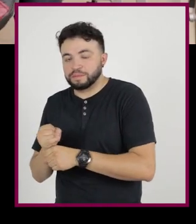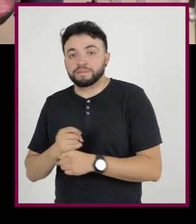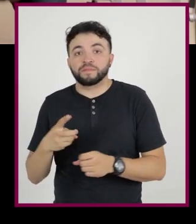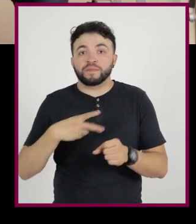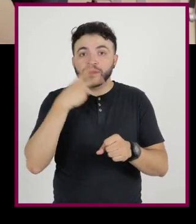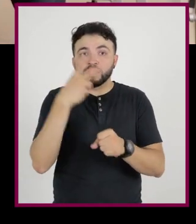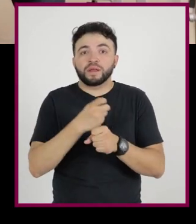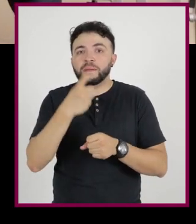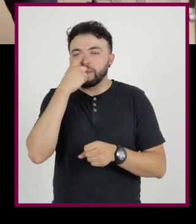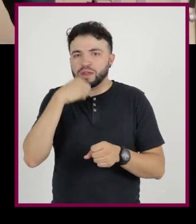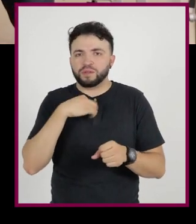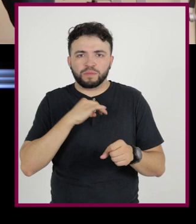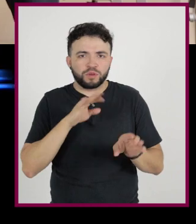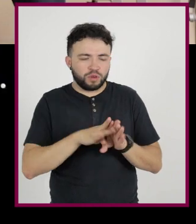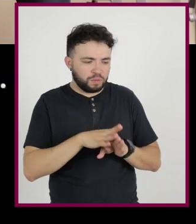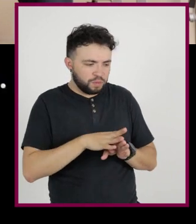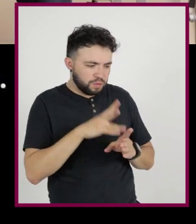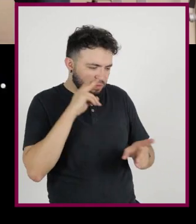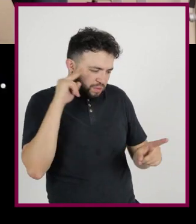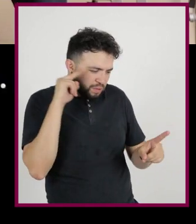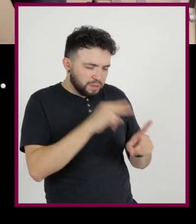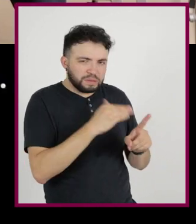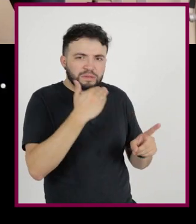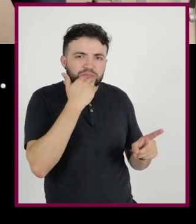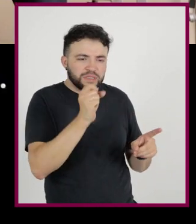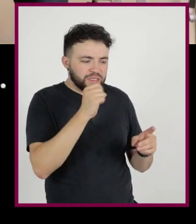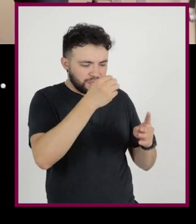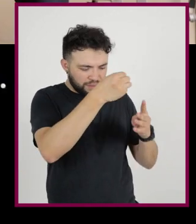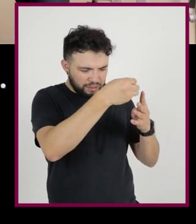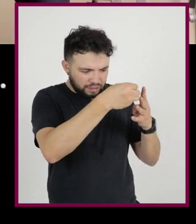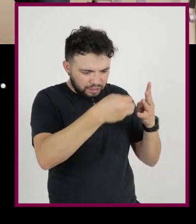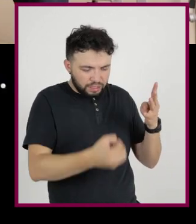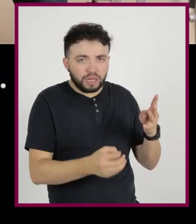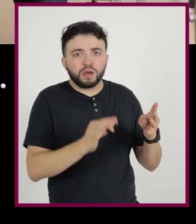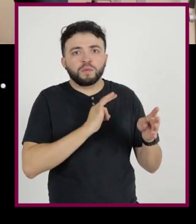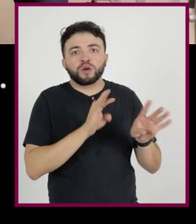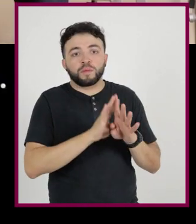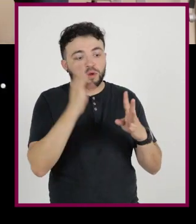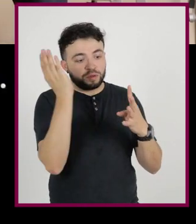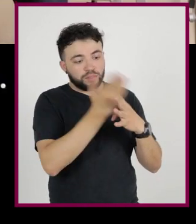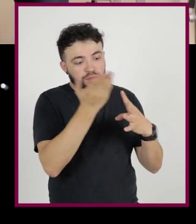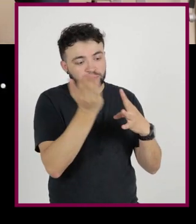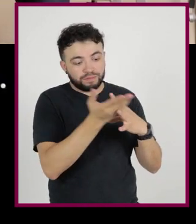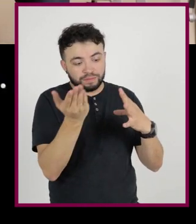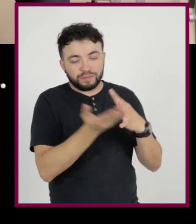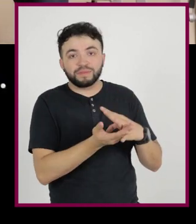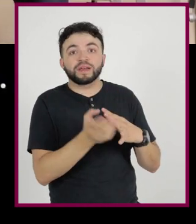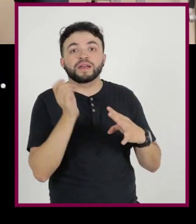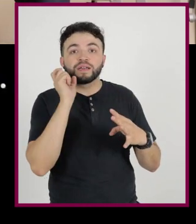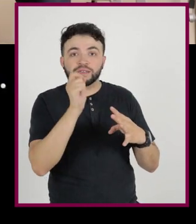Segundo, para observar bien la secuencia del argumento, puedes dividir la obra en inicio,